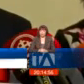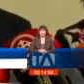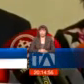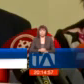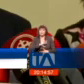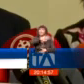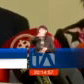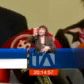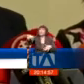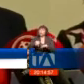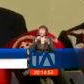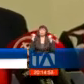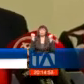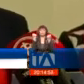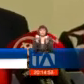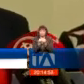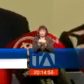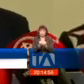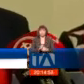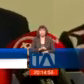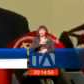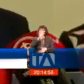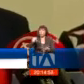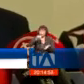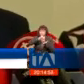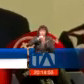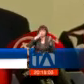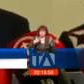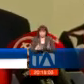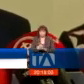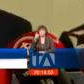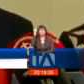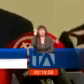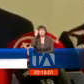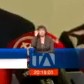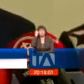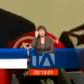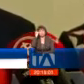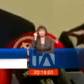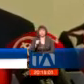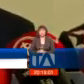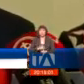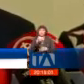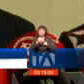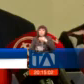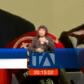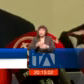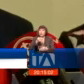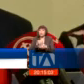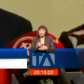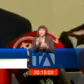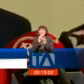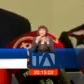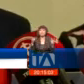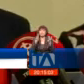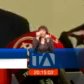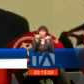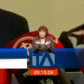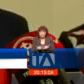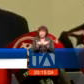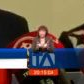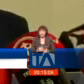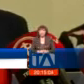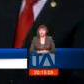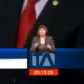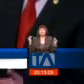toda la sociedad civil y toda la ciudadanía que crea firmemente en un proceso de rescate de la institucionalidad y